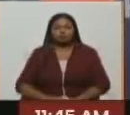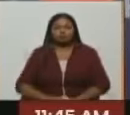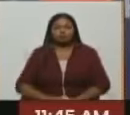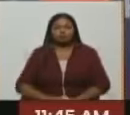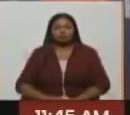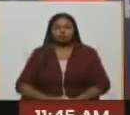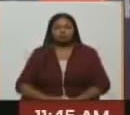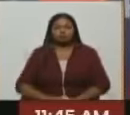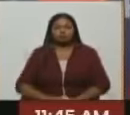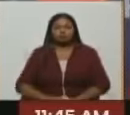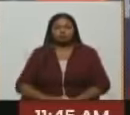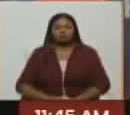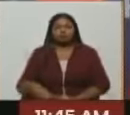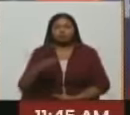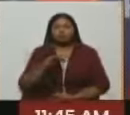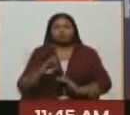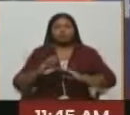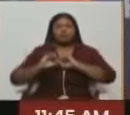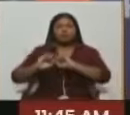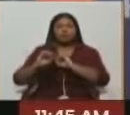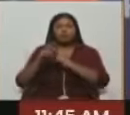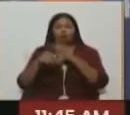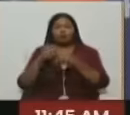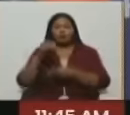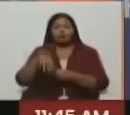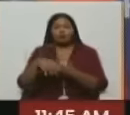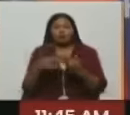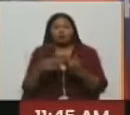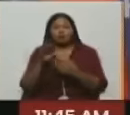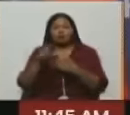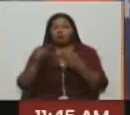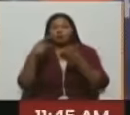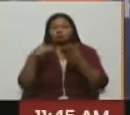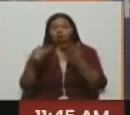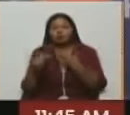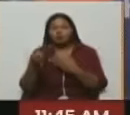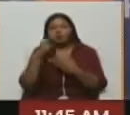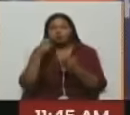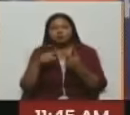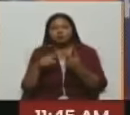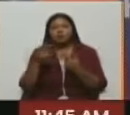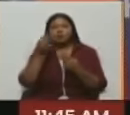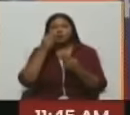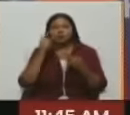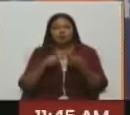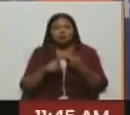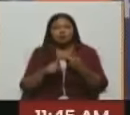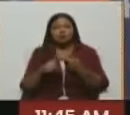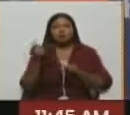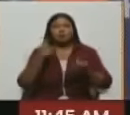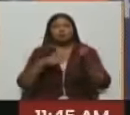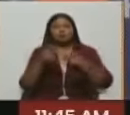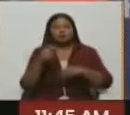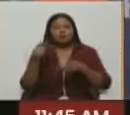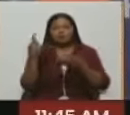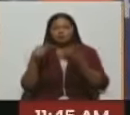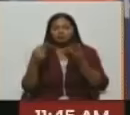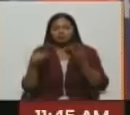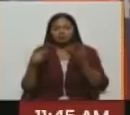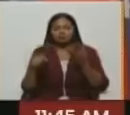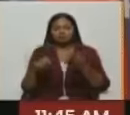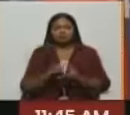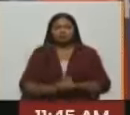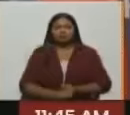ha impedido como Estado comprar medicinas, alimentos, comercializar